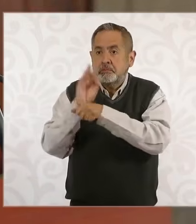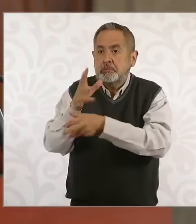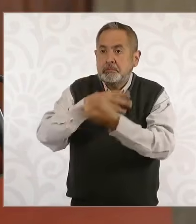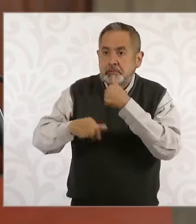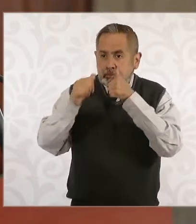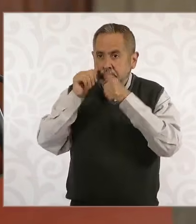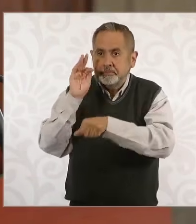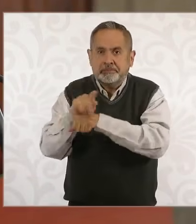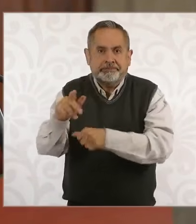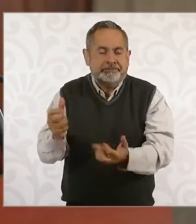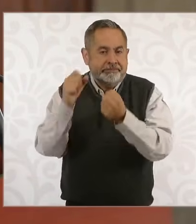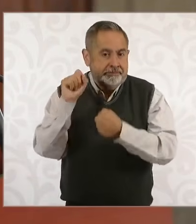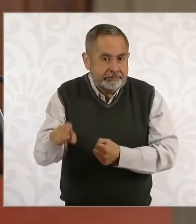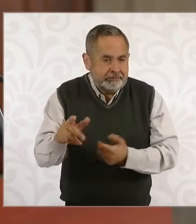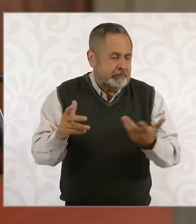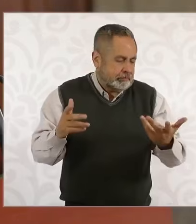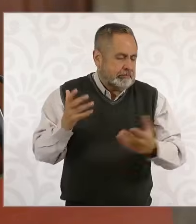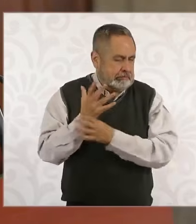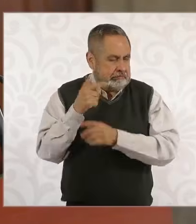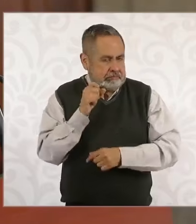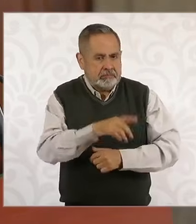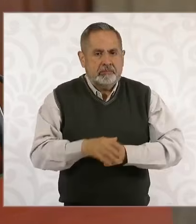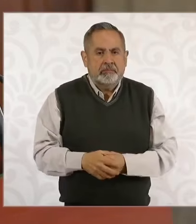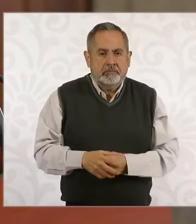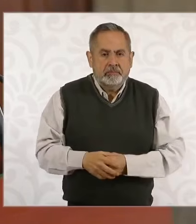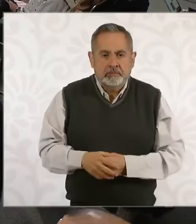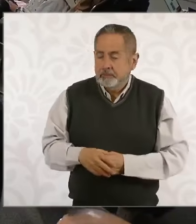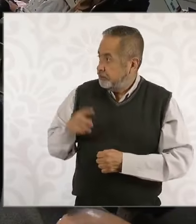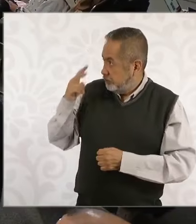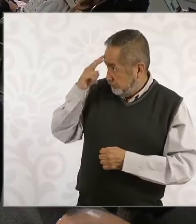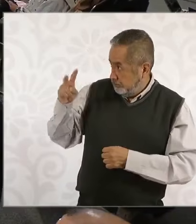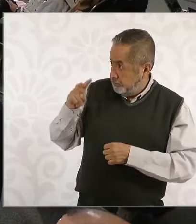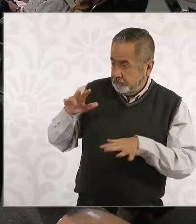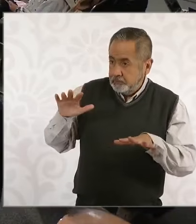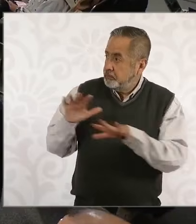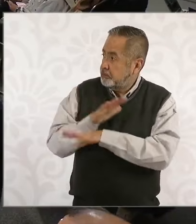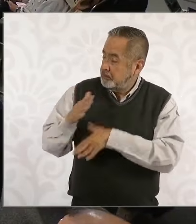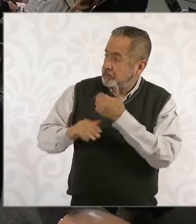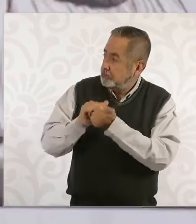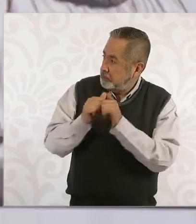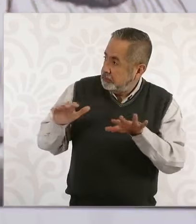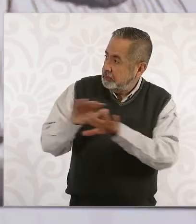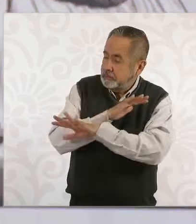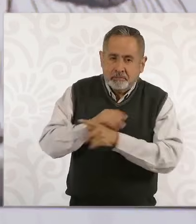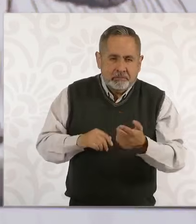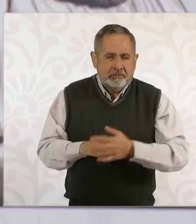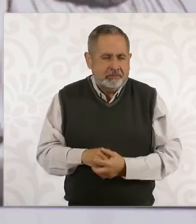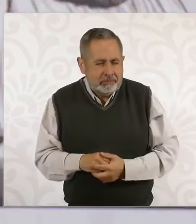México sí vivió una transición a la democracia. No, ahora sí que recuerda el